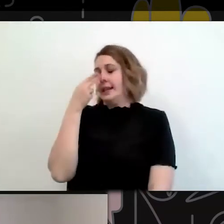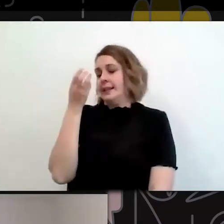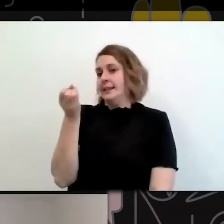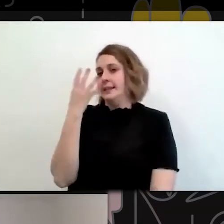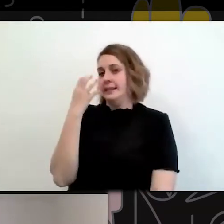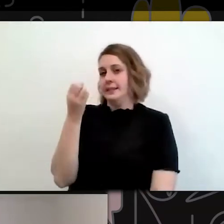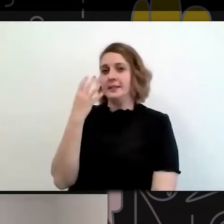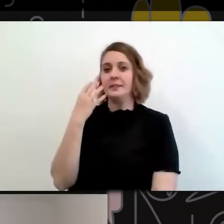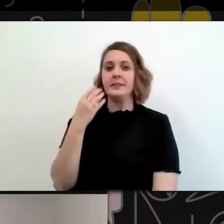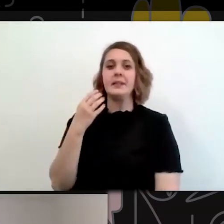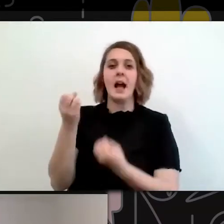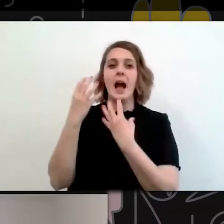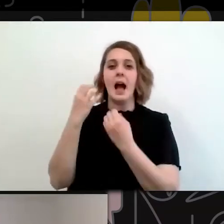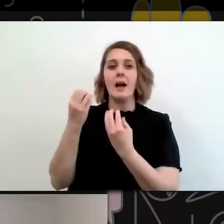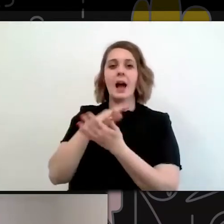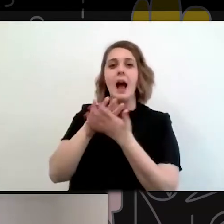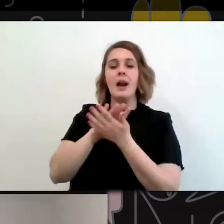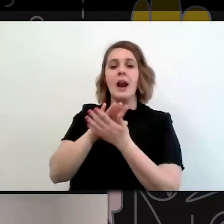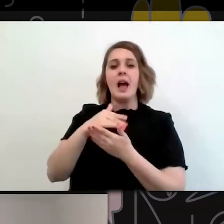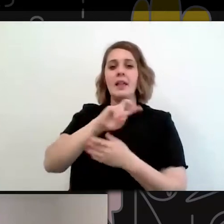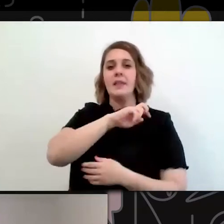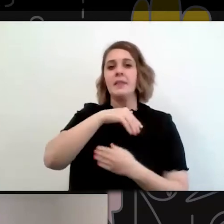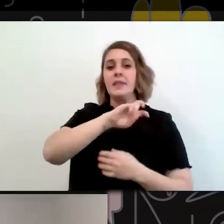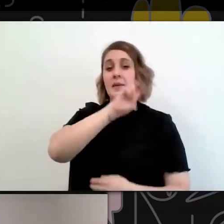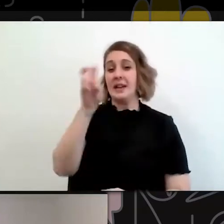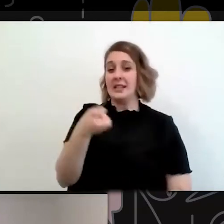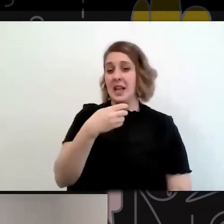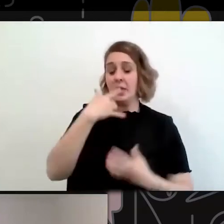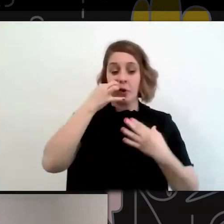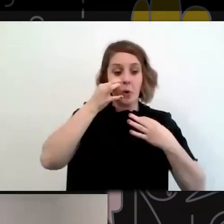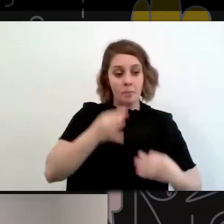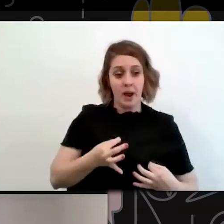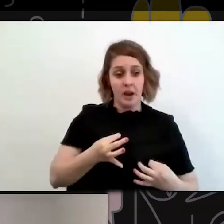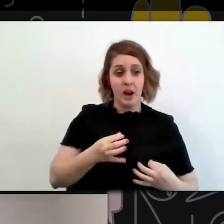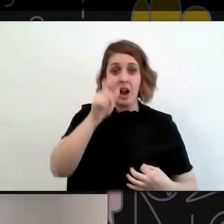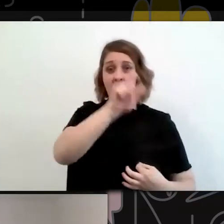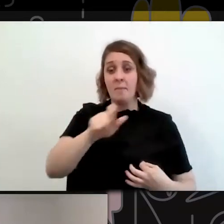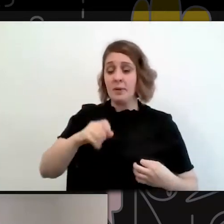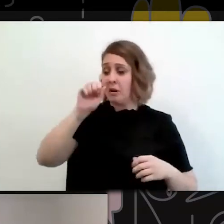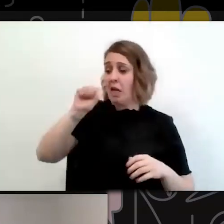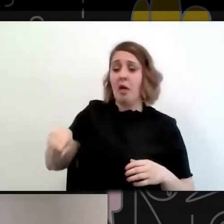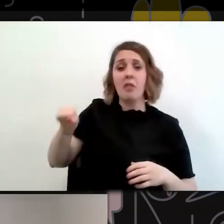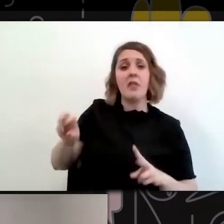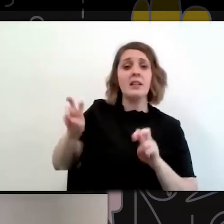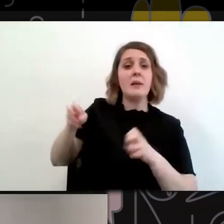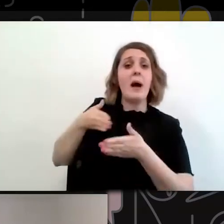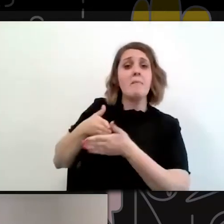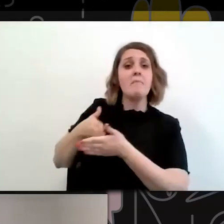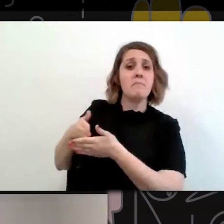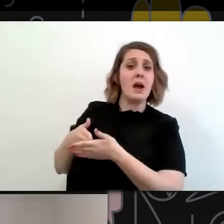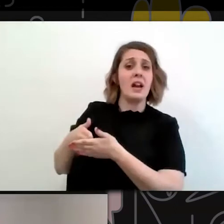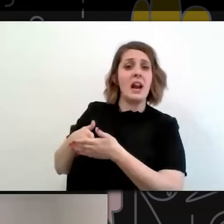de diversidad humana, hablas también de no dejar a nadie atrás por motivos de barreras